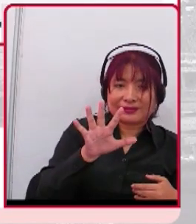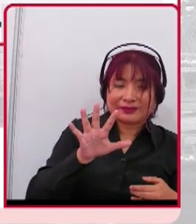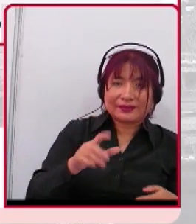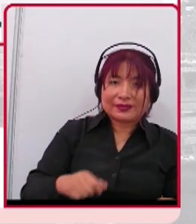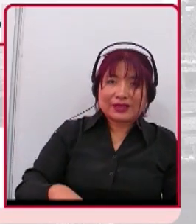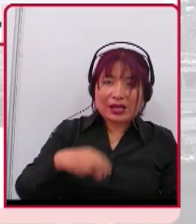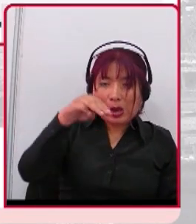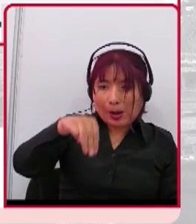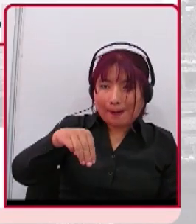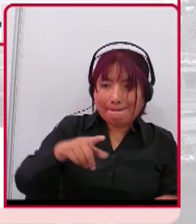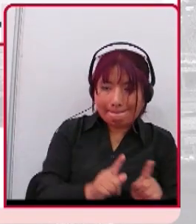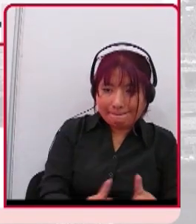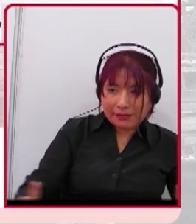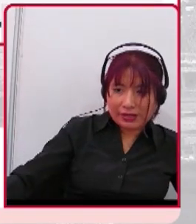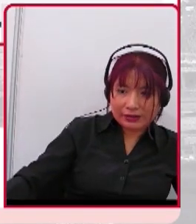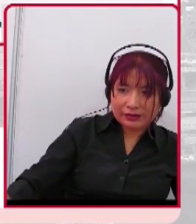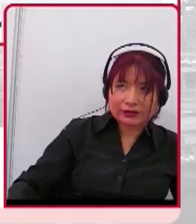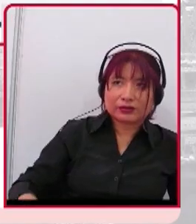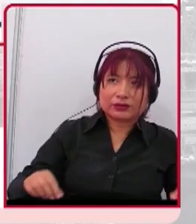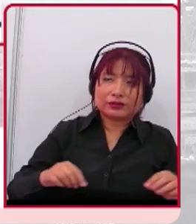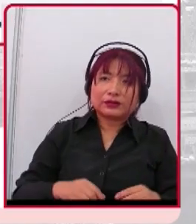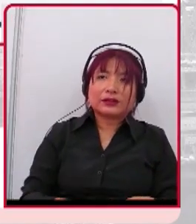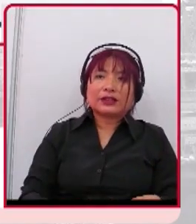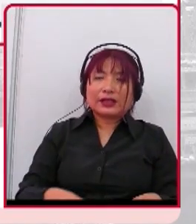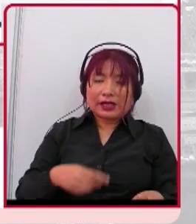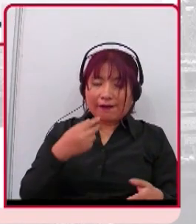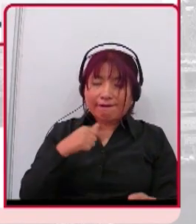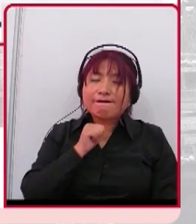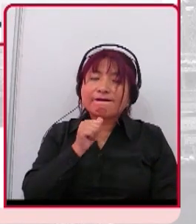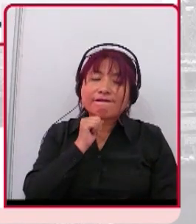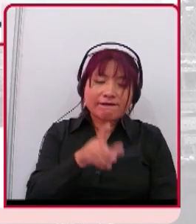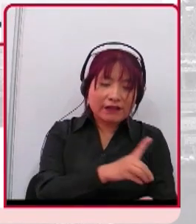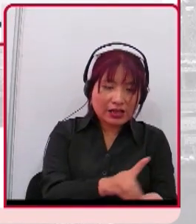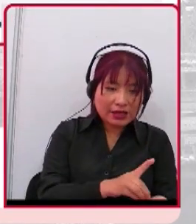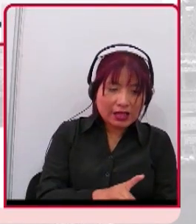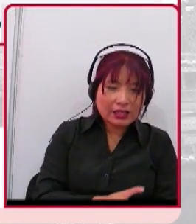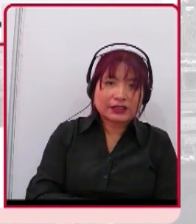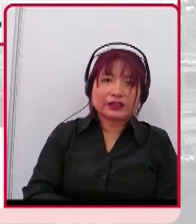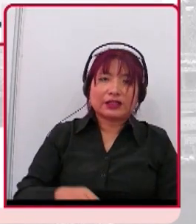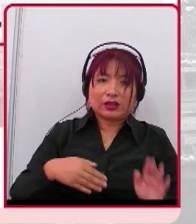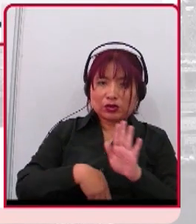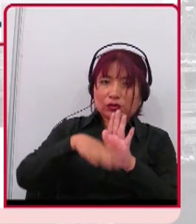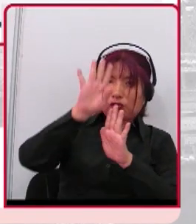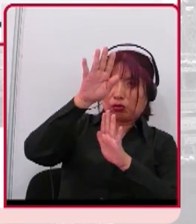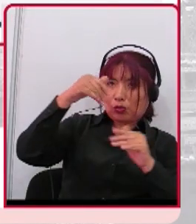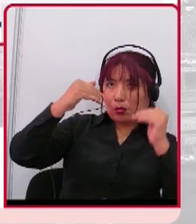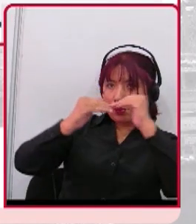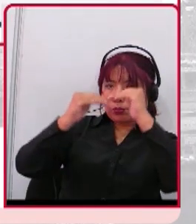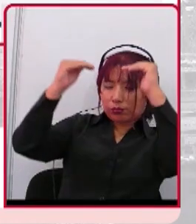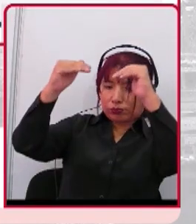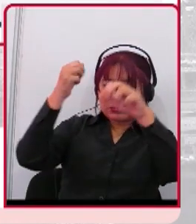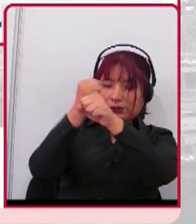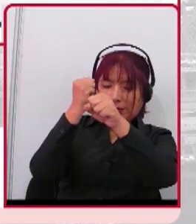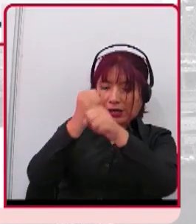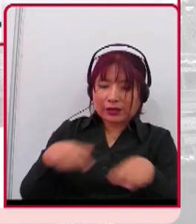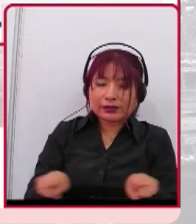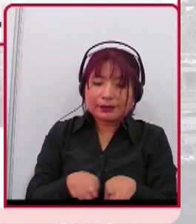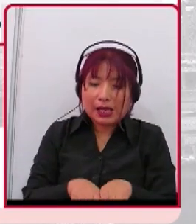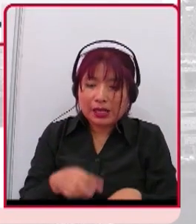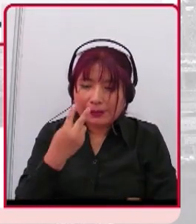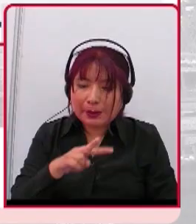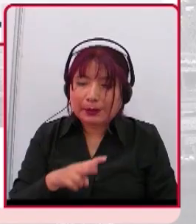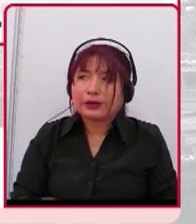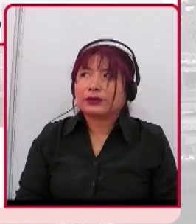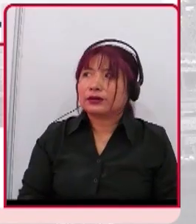que falta definir es el diseño de los OT-grade en la etapa de descarga del molino SAG. Como mejora en la utilización de peles,